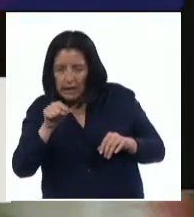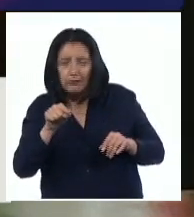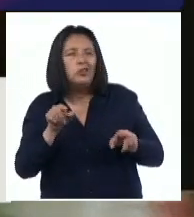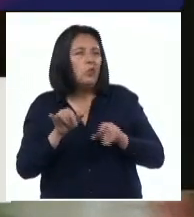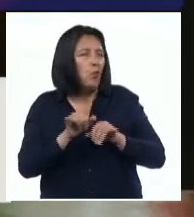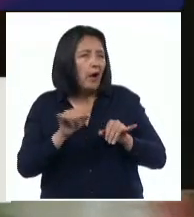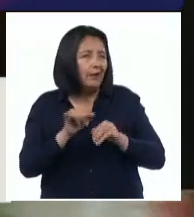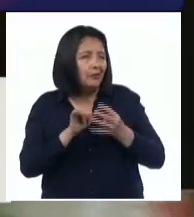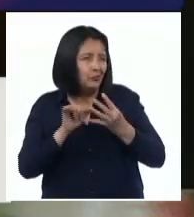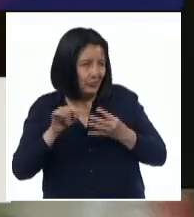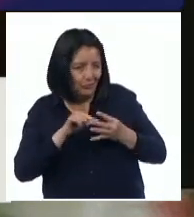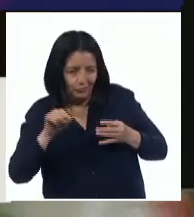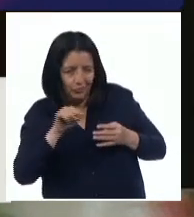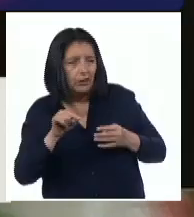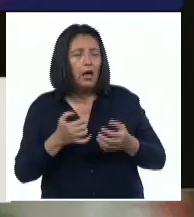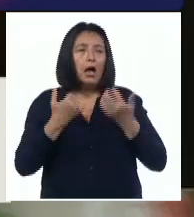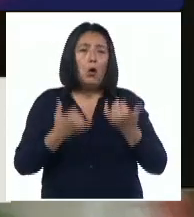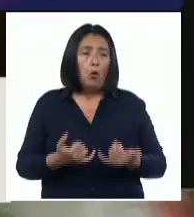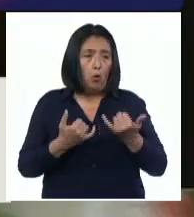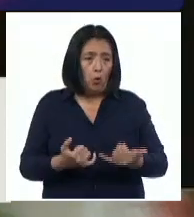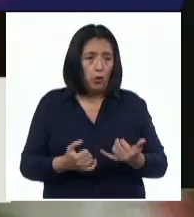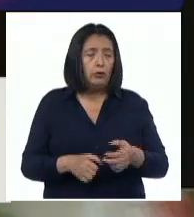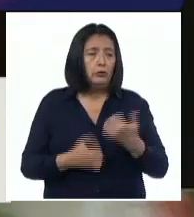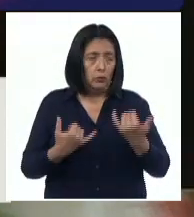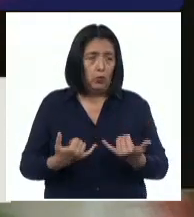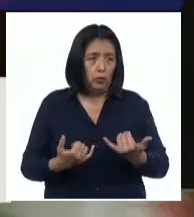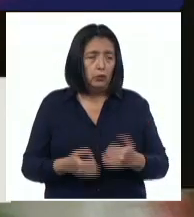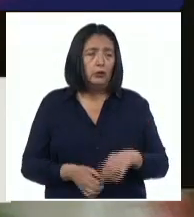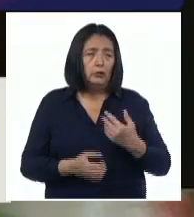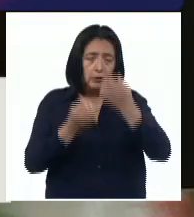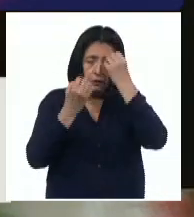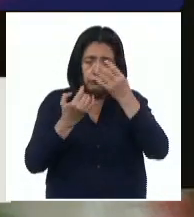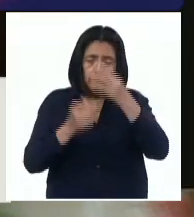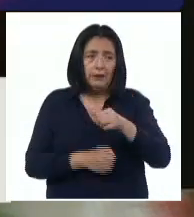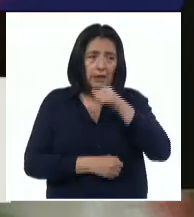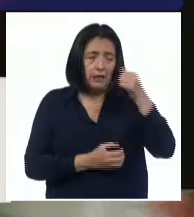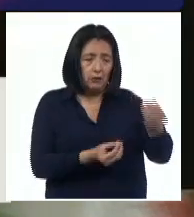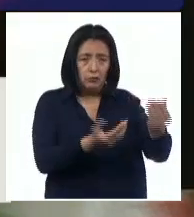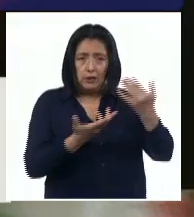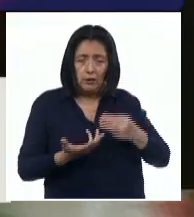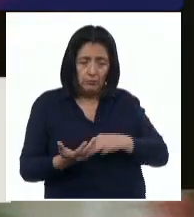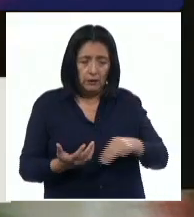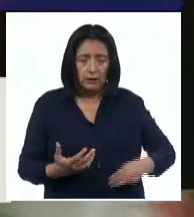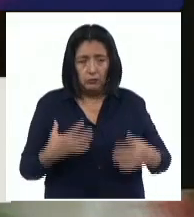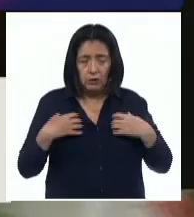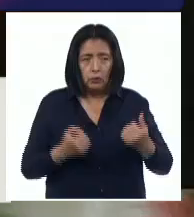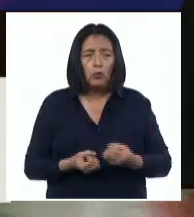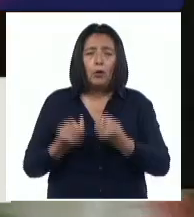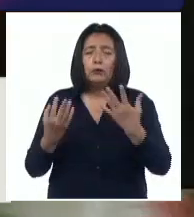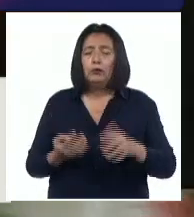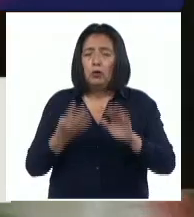es coincidente. Hoy, al día de hoy, con el reporte que el día de ayer nos ha hecho el MINSA, tenemos